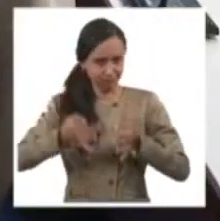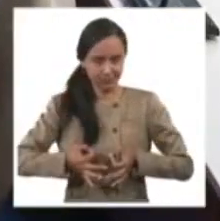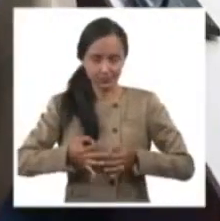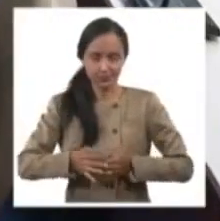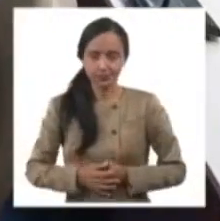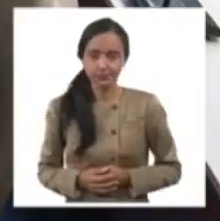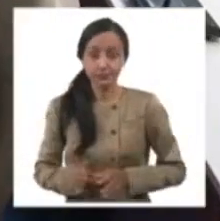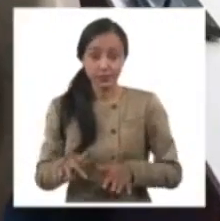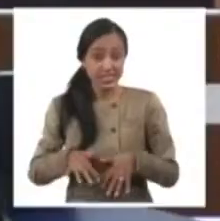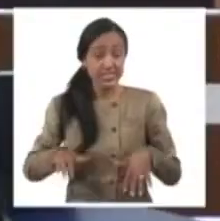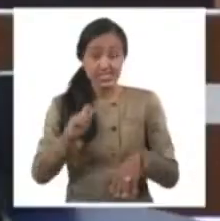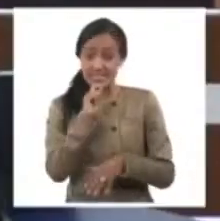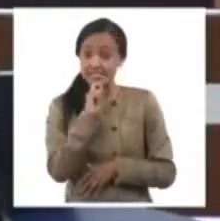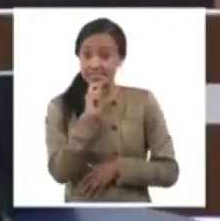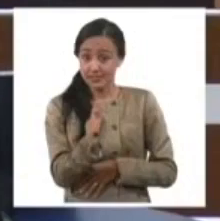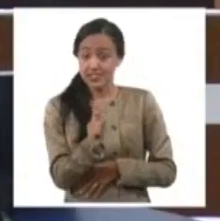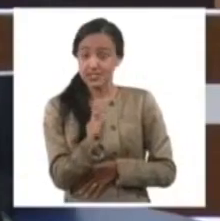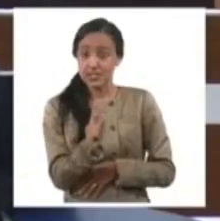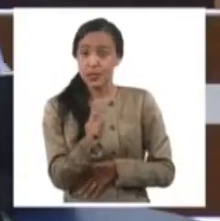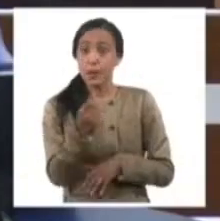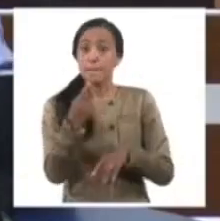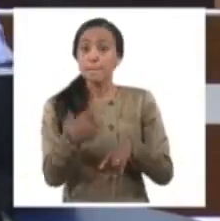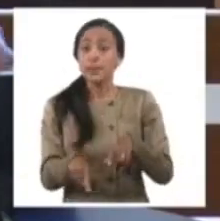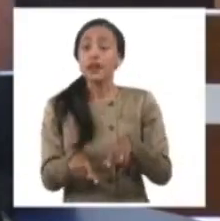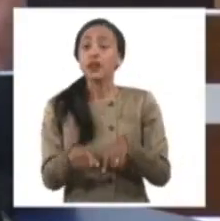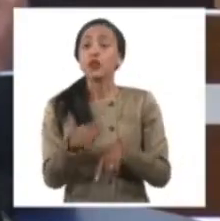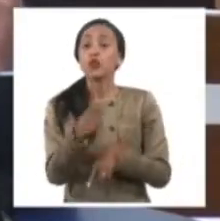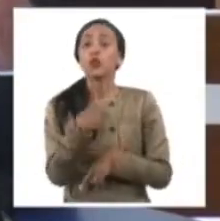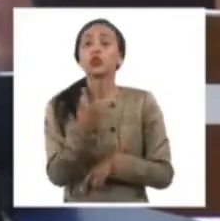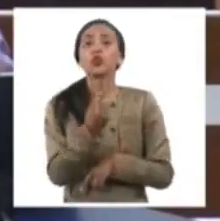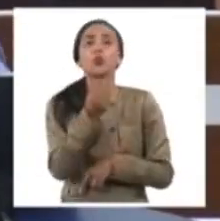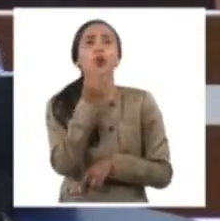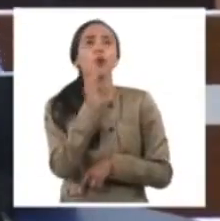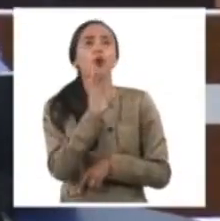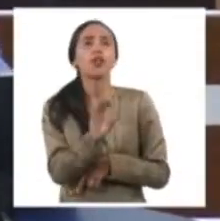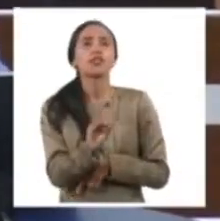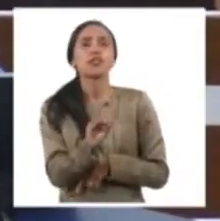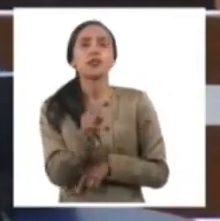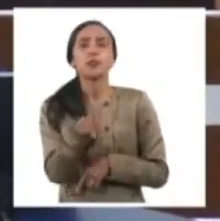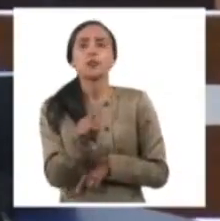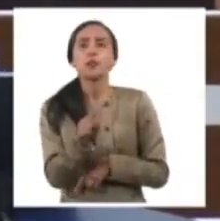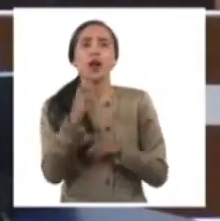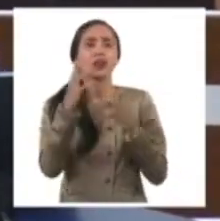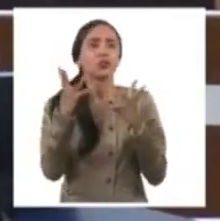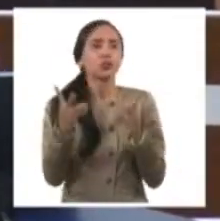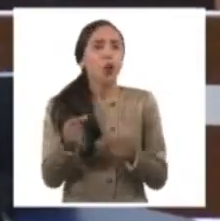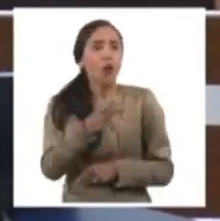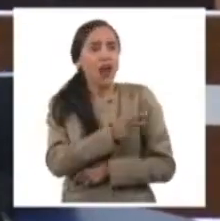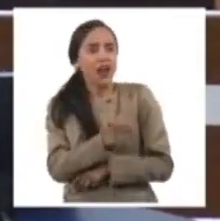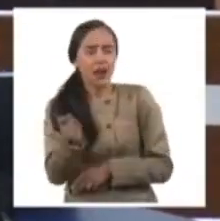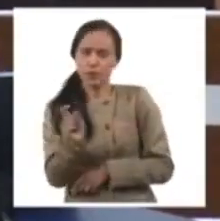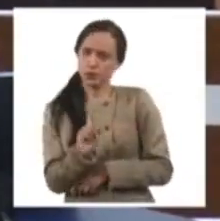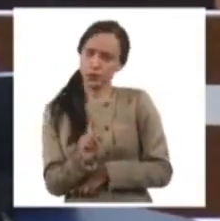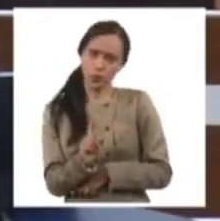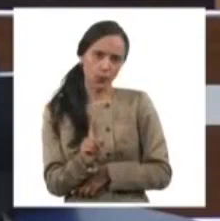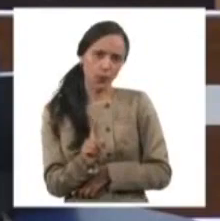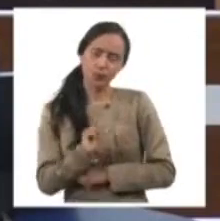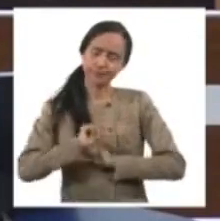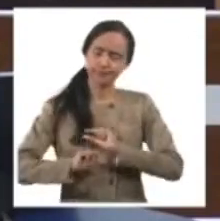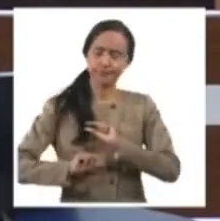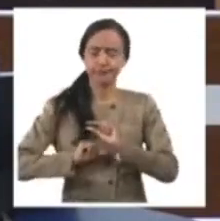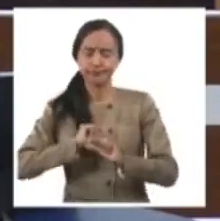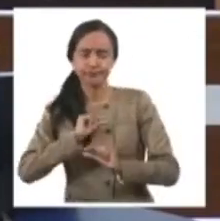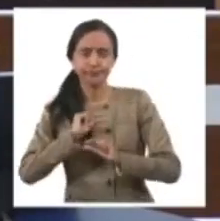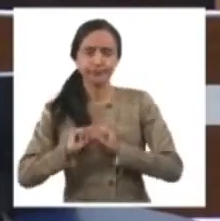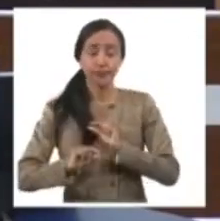de una situación tan adversa, sería irresponsable decir que los resultados van a llegar de golpe. Pero lo que sí estamos seguros es que los resultados,